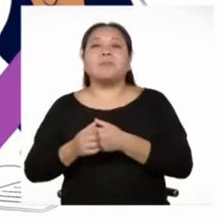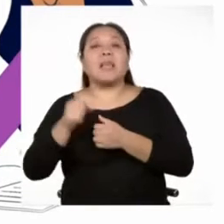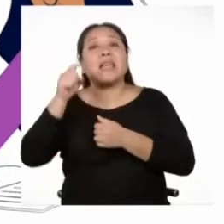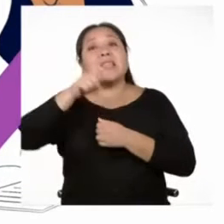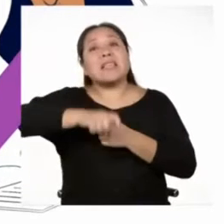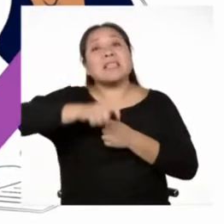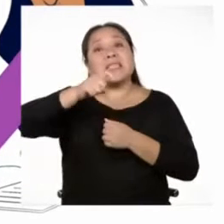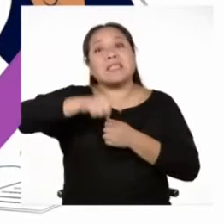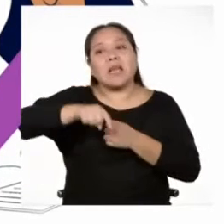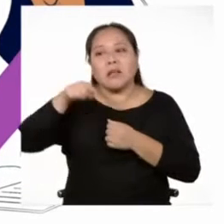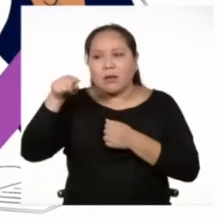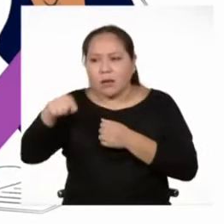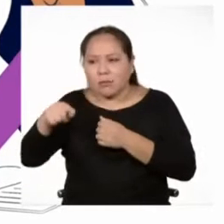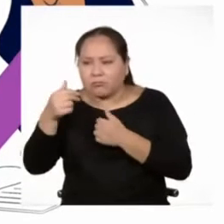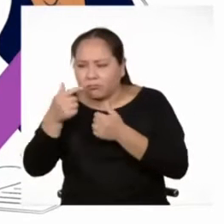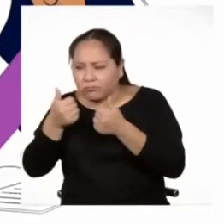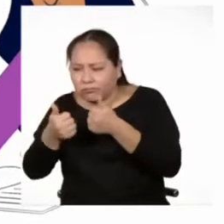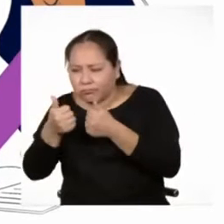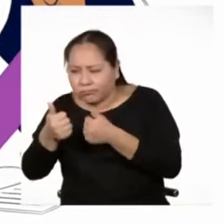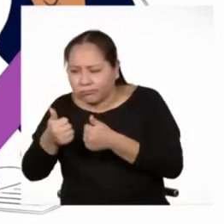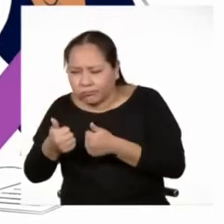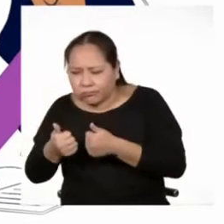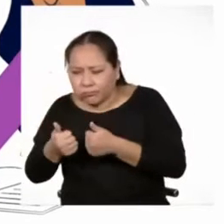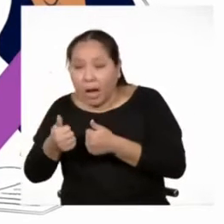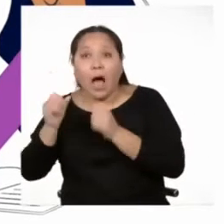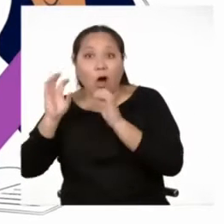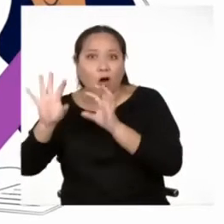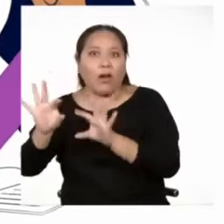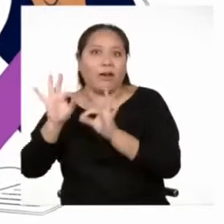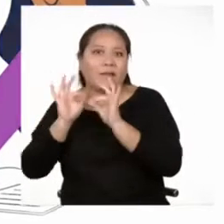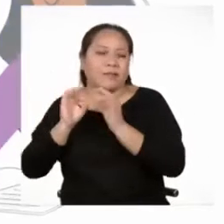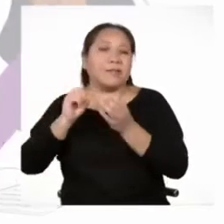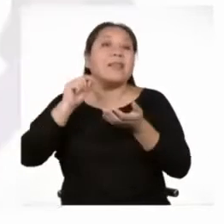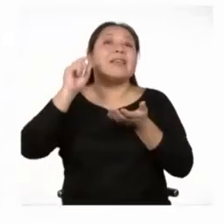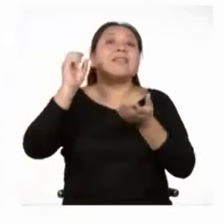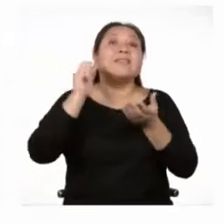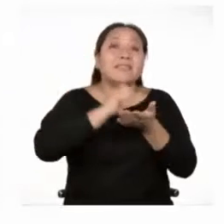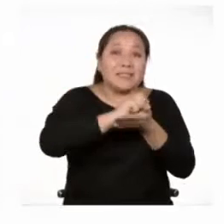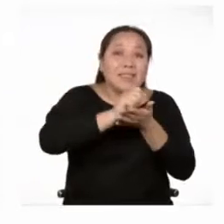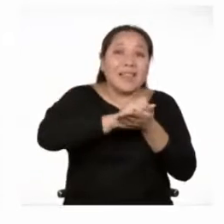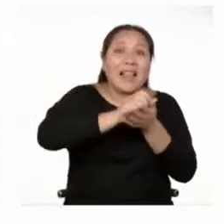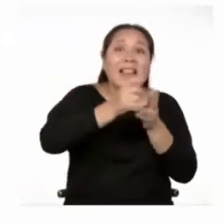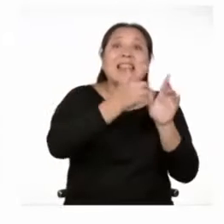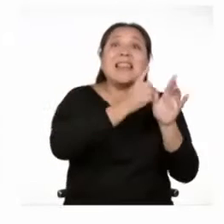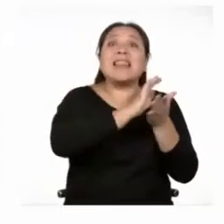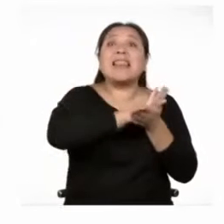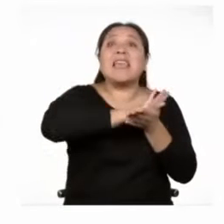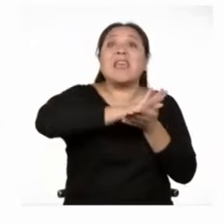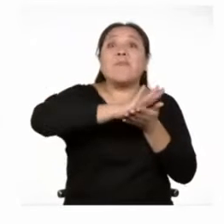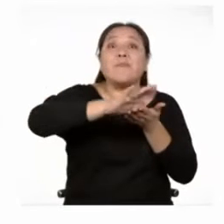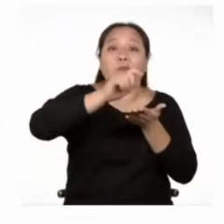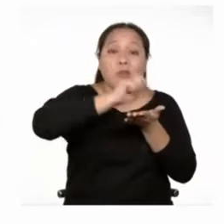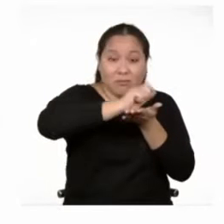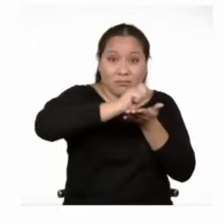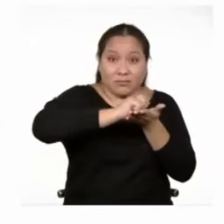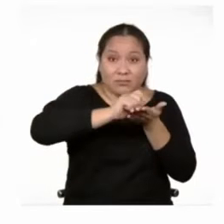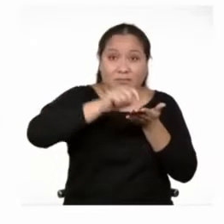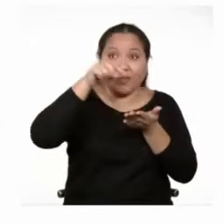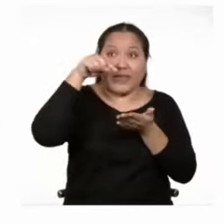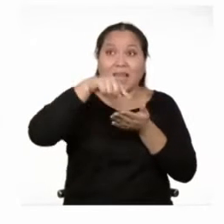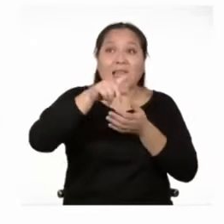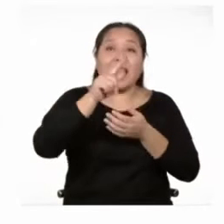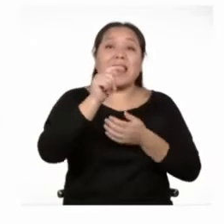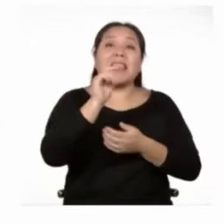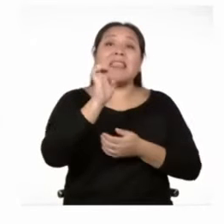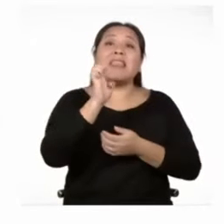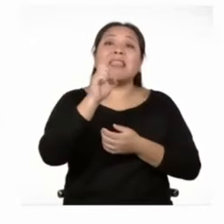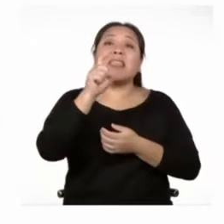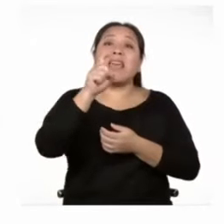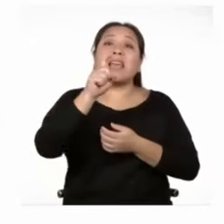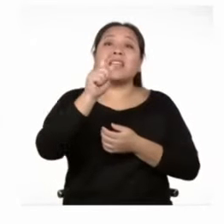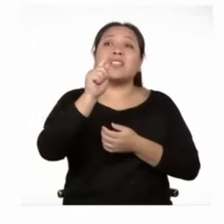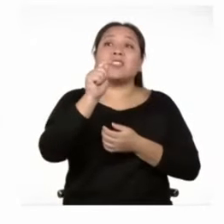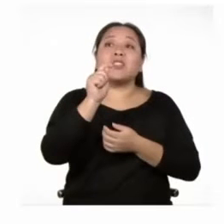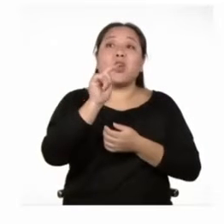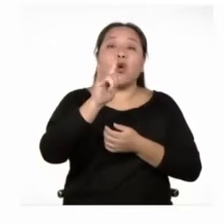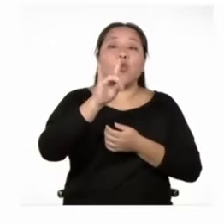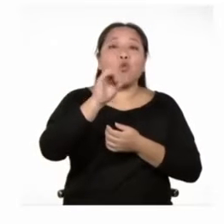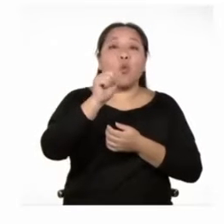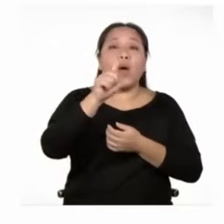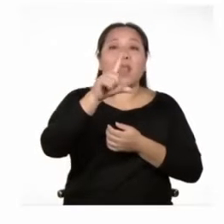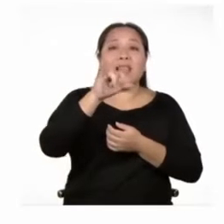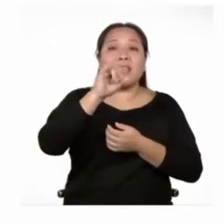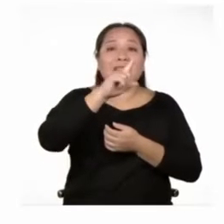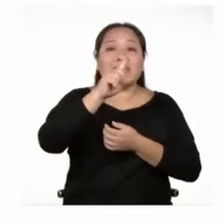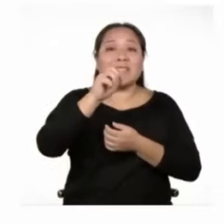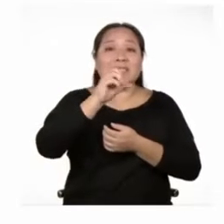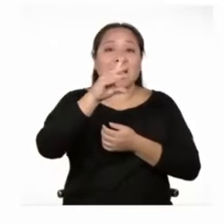estés satisfecha o satisfecho con lo que has escrito. La textualización es la fase en la que corriges tu texto.